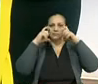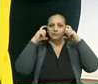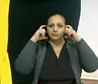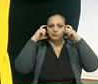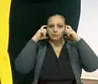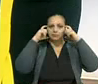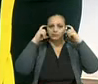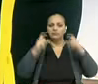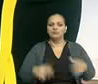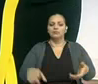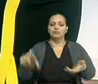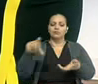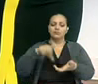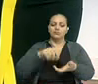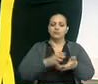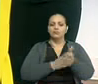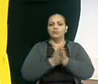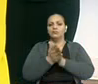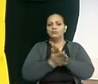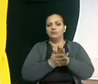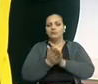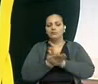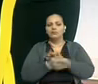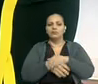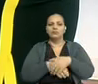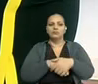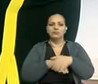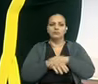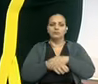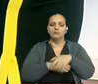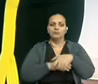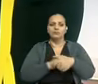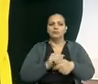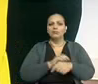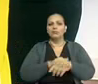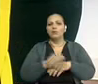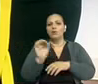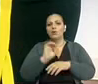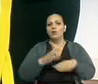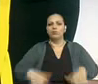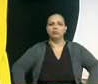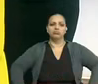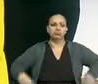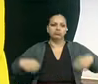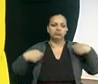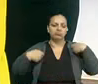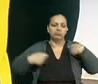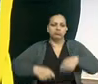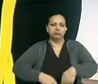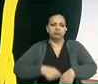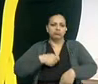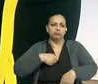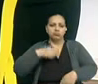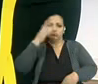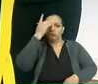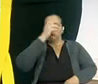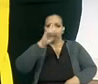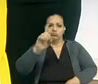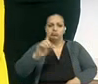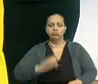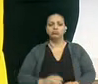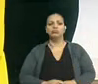pues, obviamente las mascarillas, si usted puede usar traje a buena hora. También, pues, no se olvide del